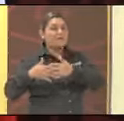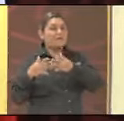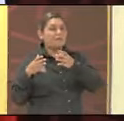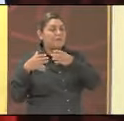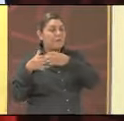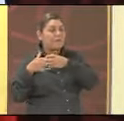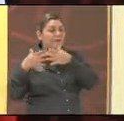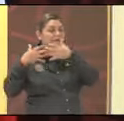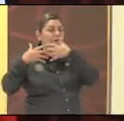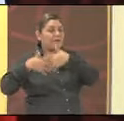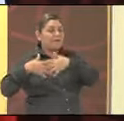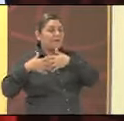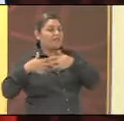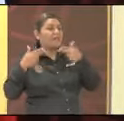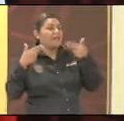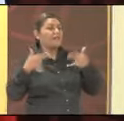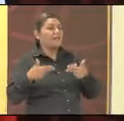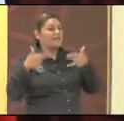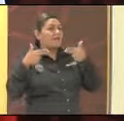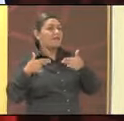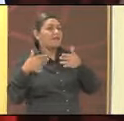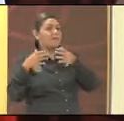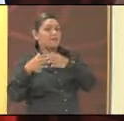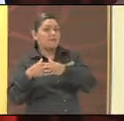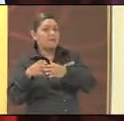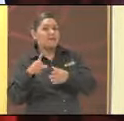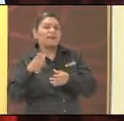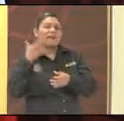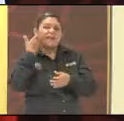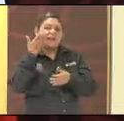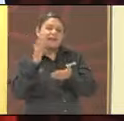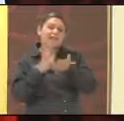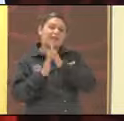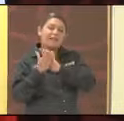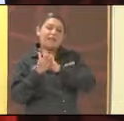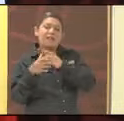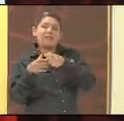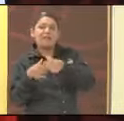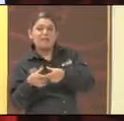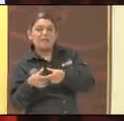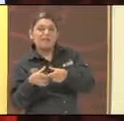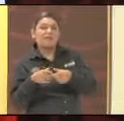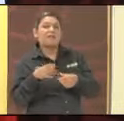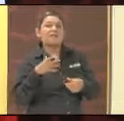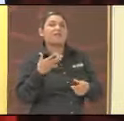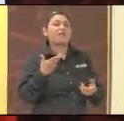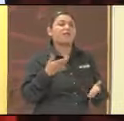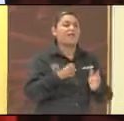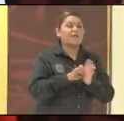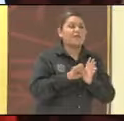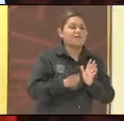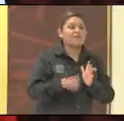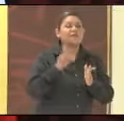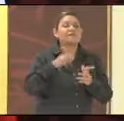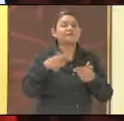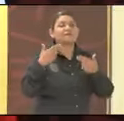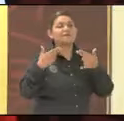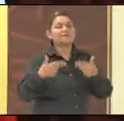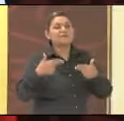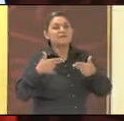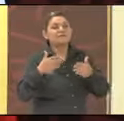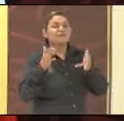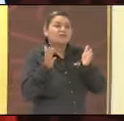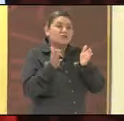microempresas, micronegocios. Por ejemplo, el que vende las gorditas, por ejemplo, los que tienen negocios